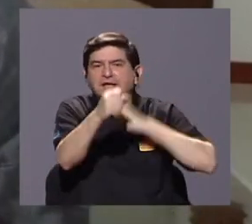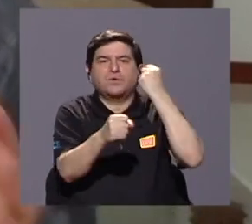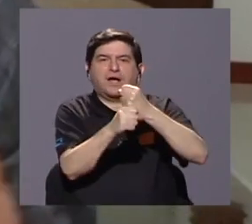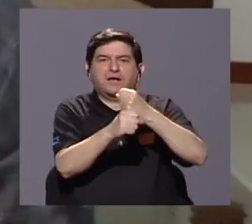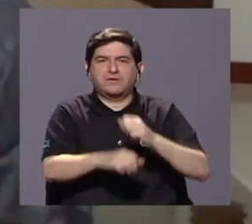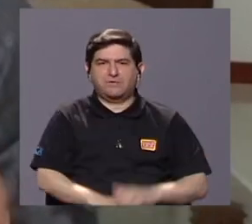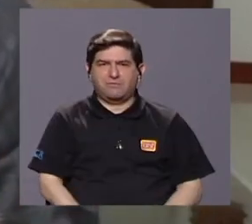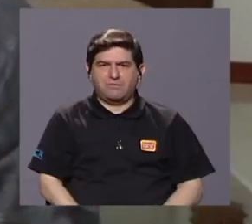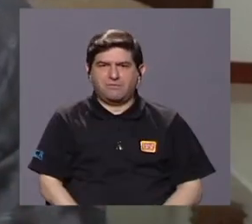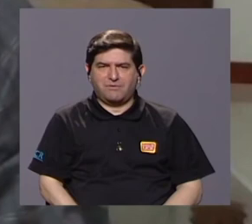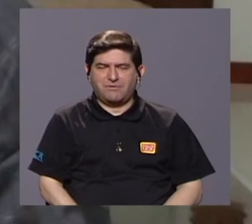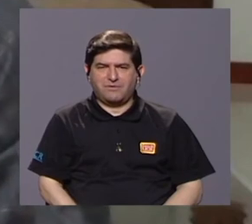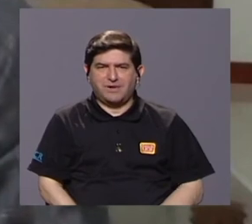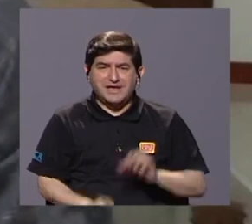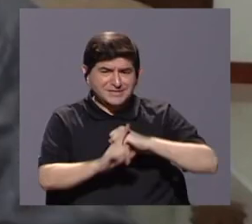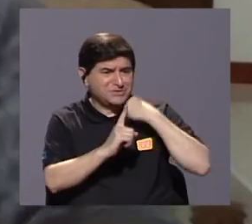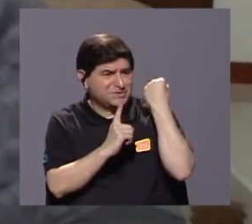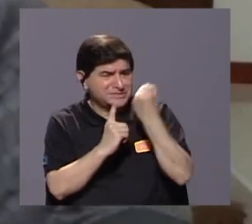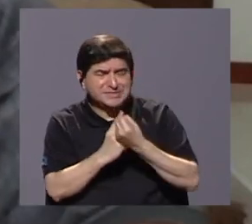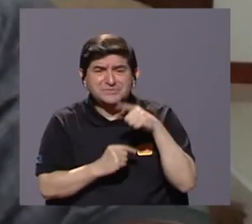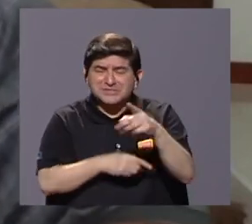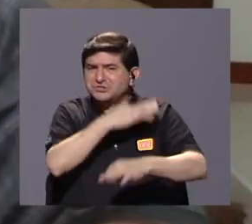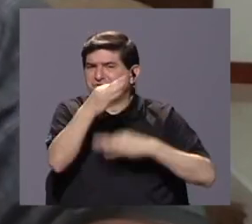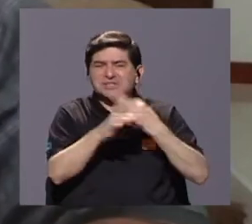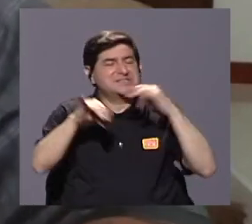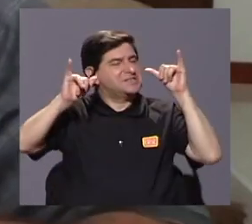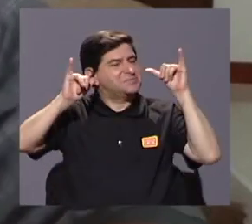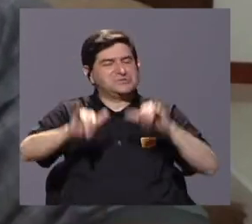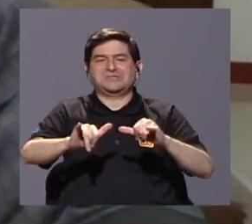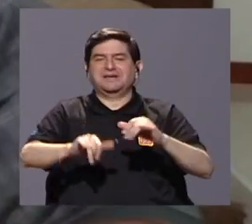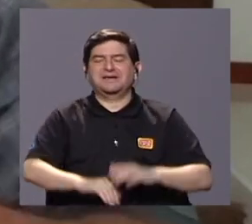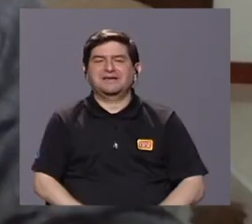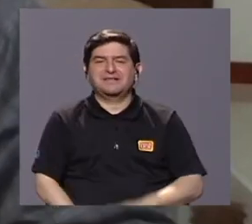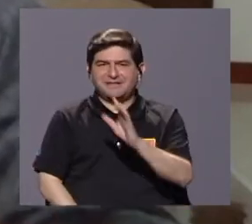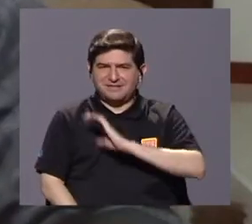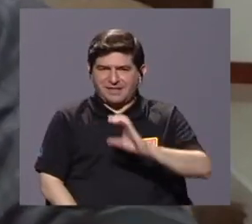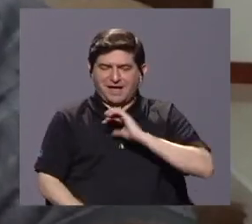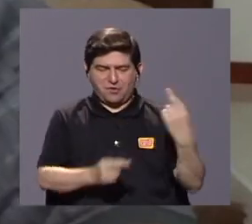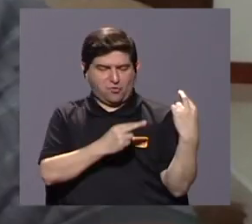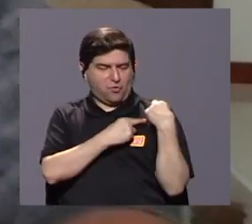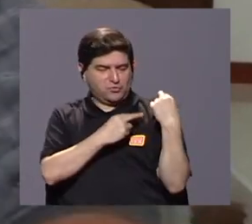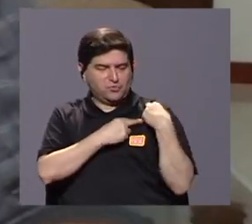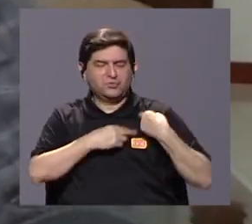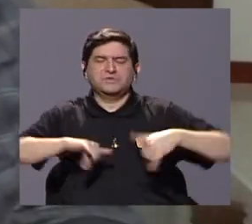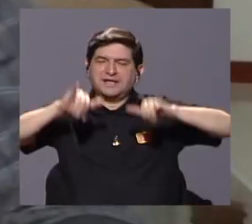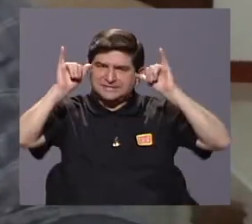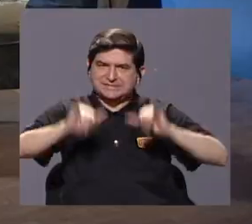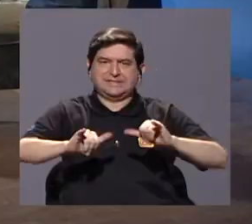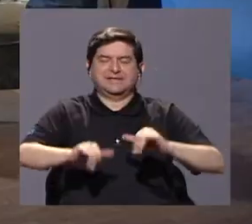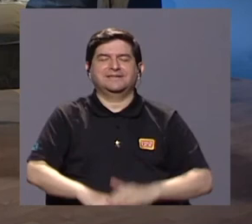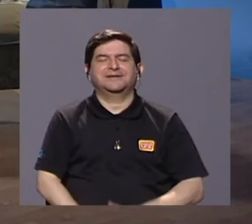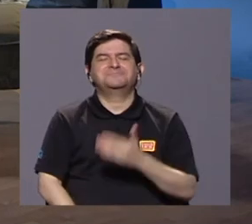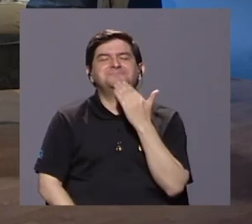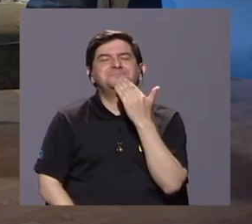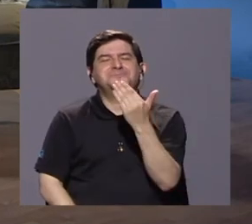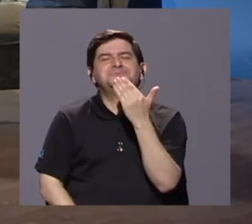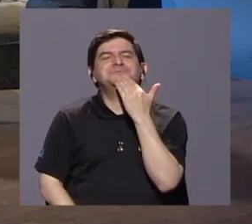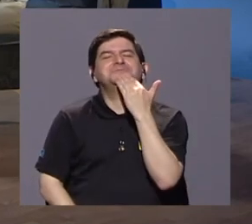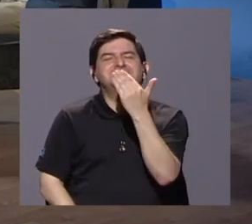Entonces, cualquier cosa de estas llegó para quedarse. Creo que las conductas responsables llegaron para quedarse. Muchísimas